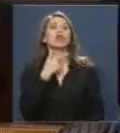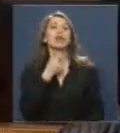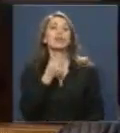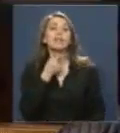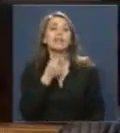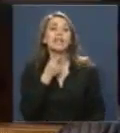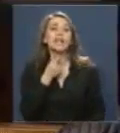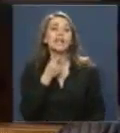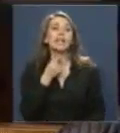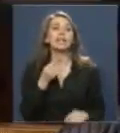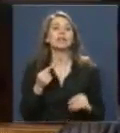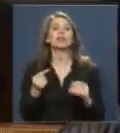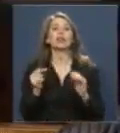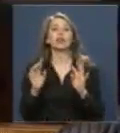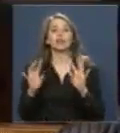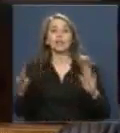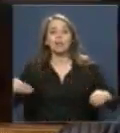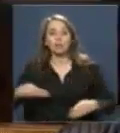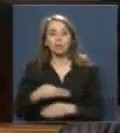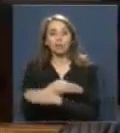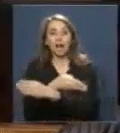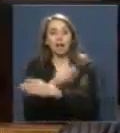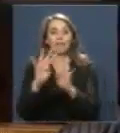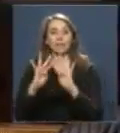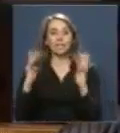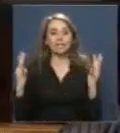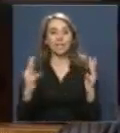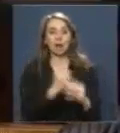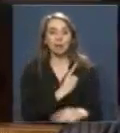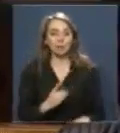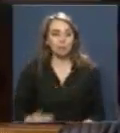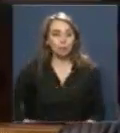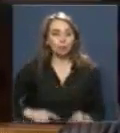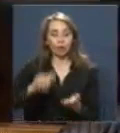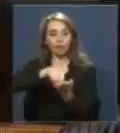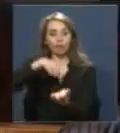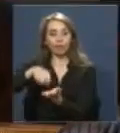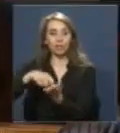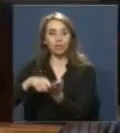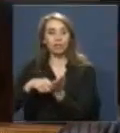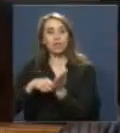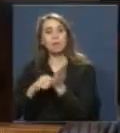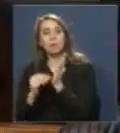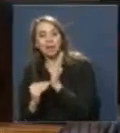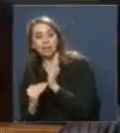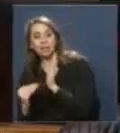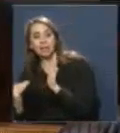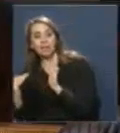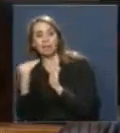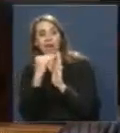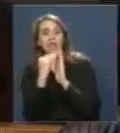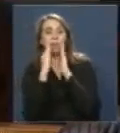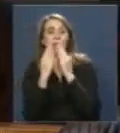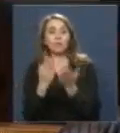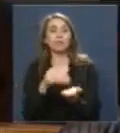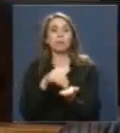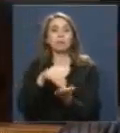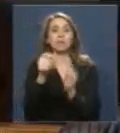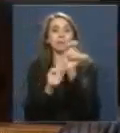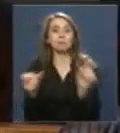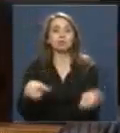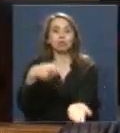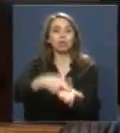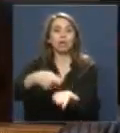un elenco transversal para poder llegar lo más lejos posible beneficiando a los miles de